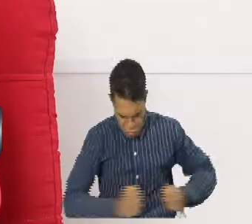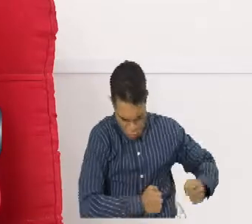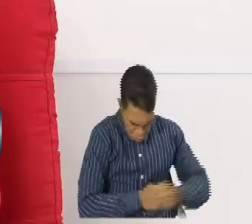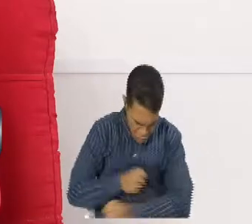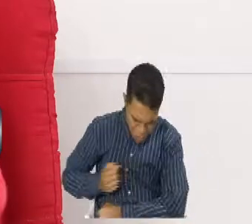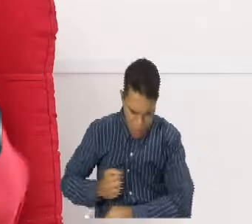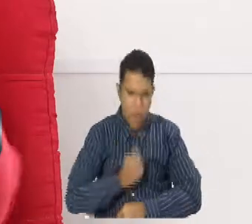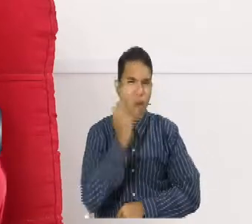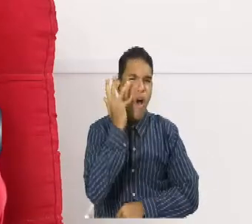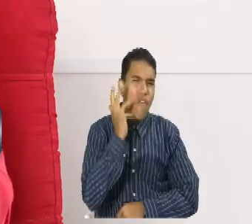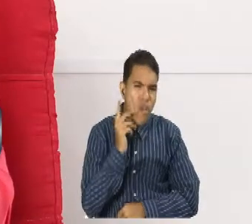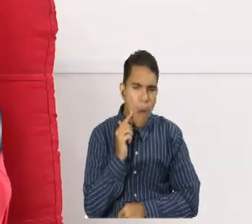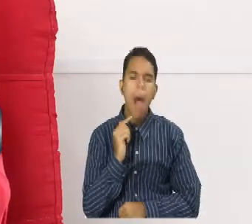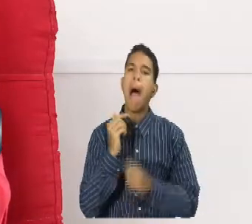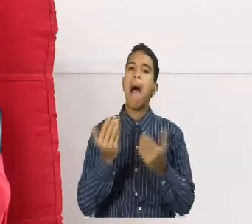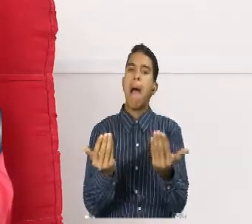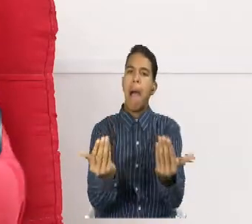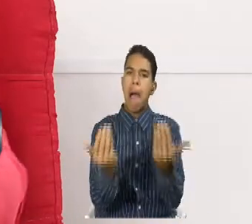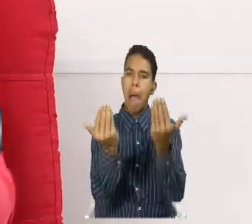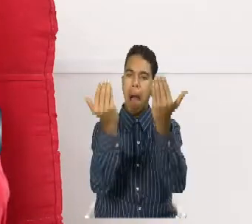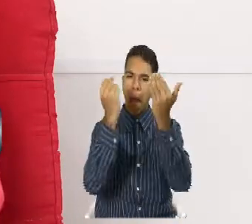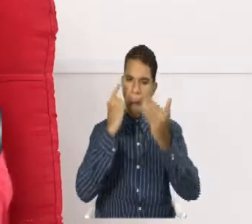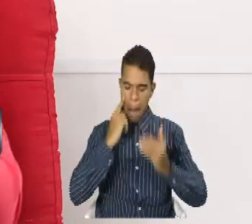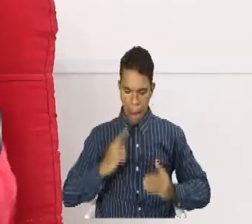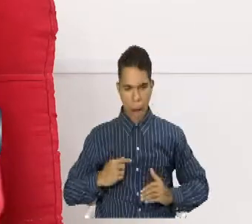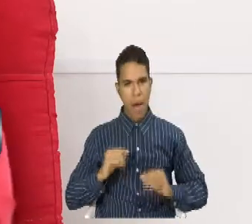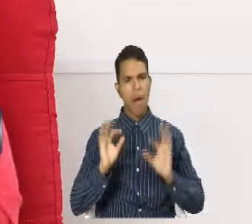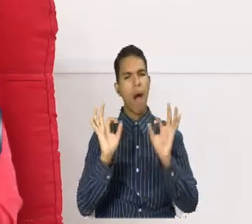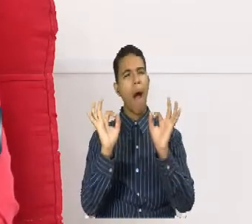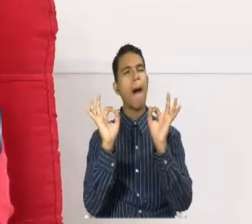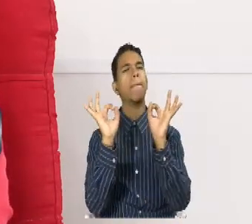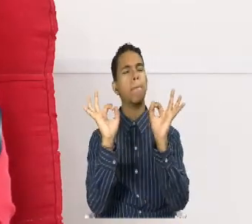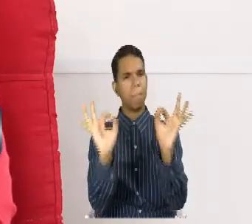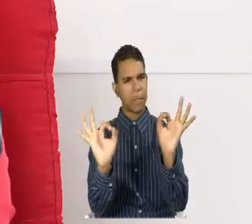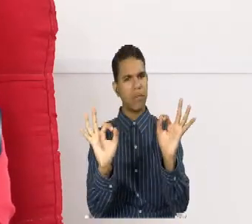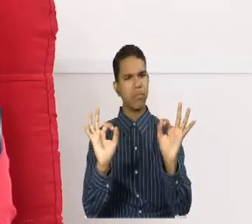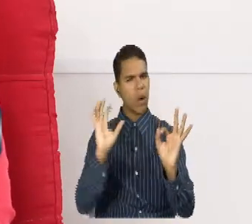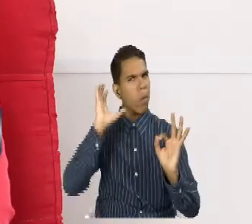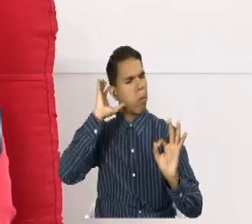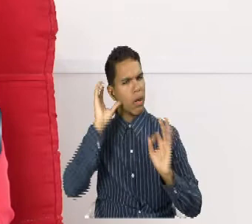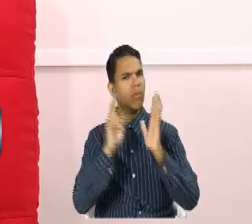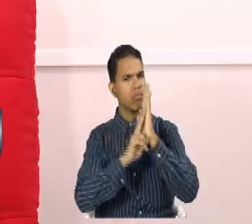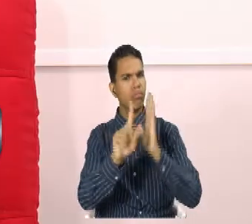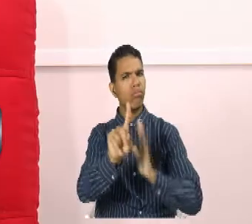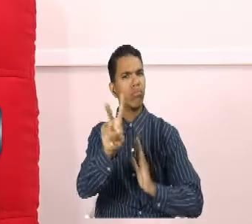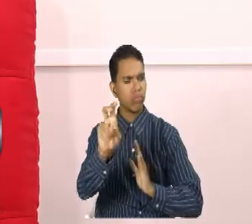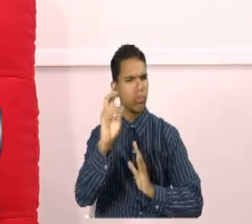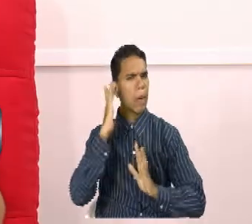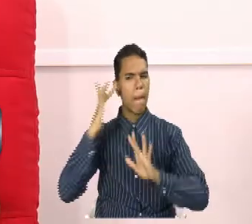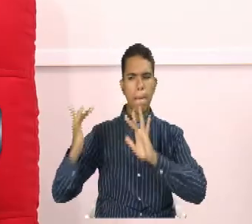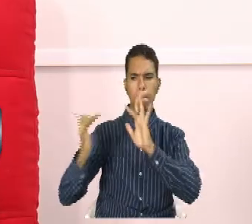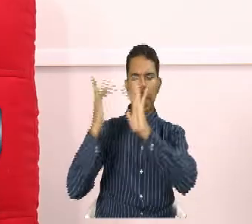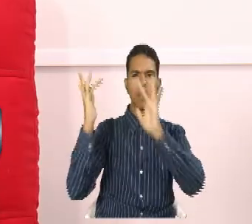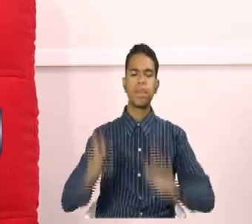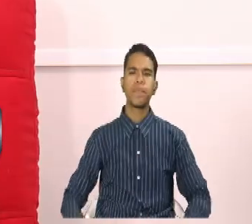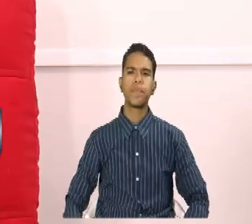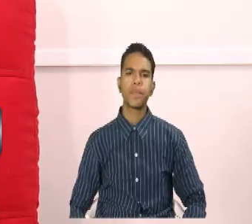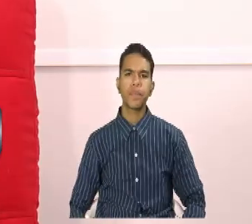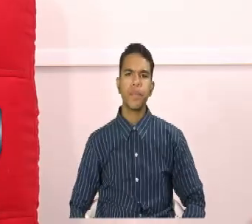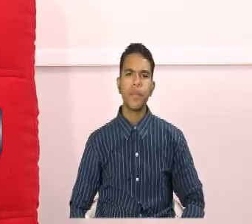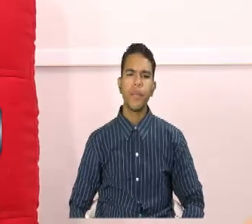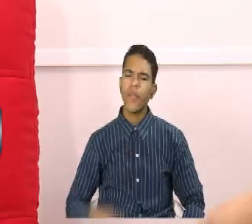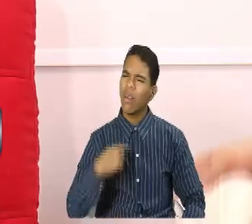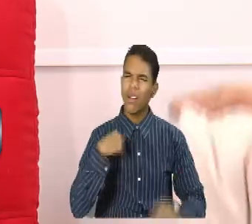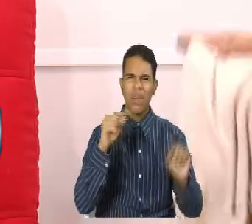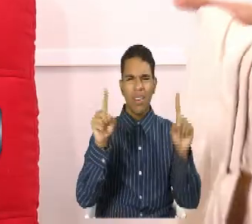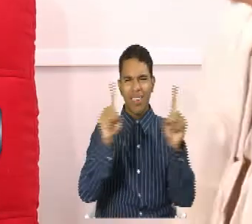mucho más amoldado, mucho más moderno, pues, para nuestro tiempo. Bueno, yo diría que el tema de estar comprimido